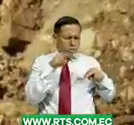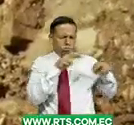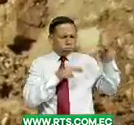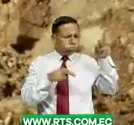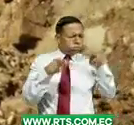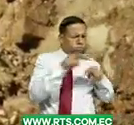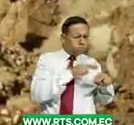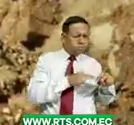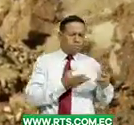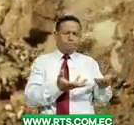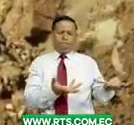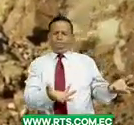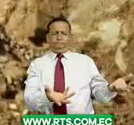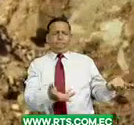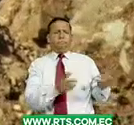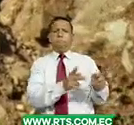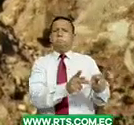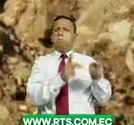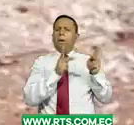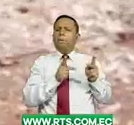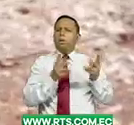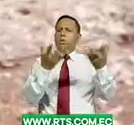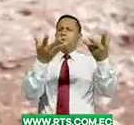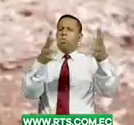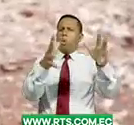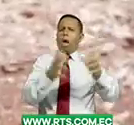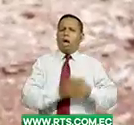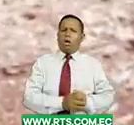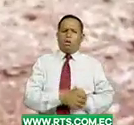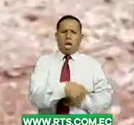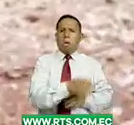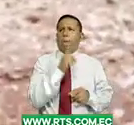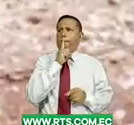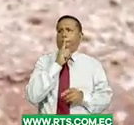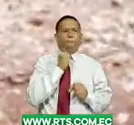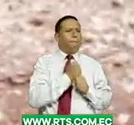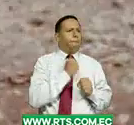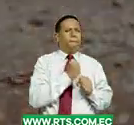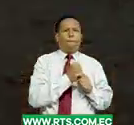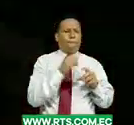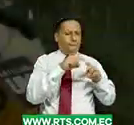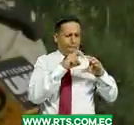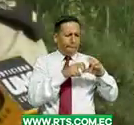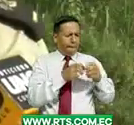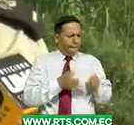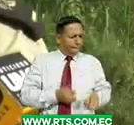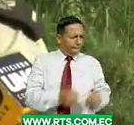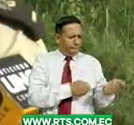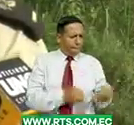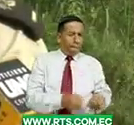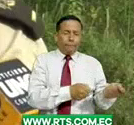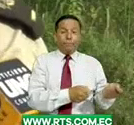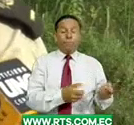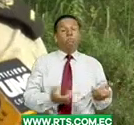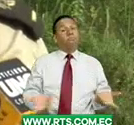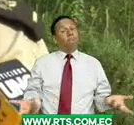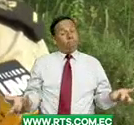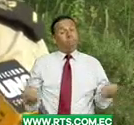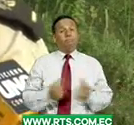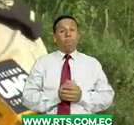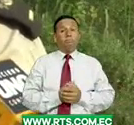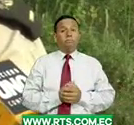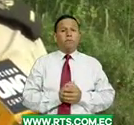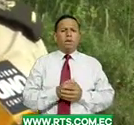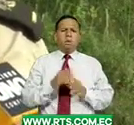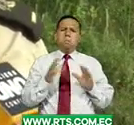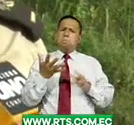tenía documentos para realizar trabajos de extracción, por lo que fue clausurada. Aproximadamente entre 10 personas